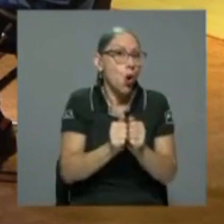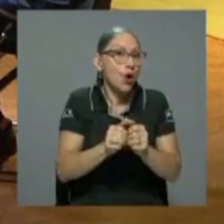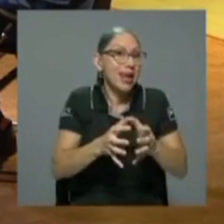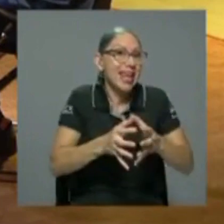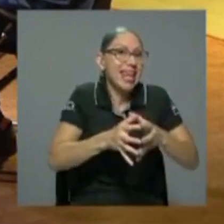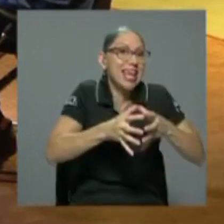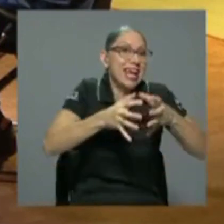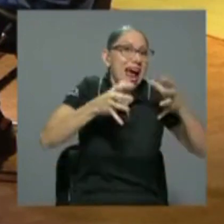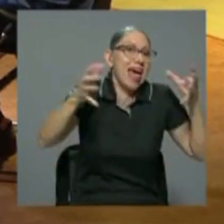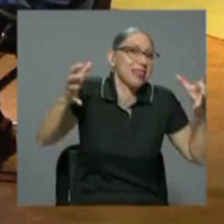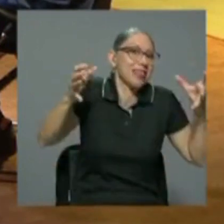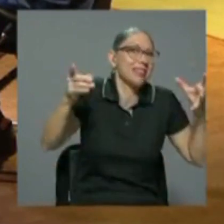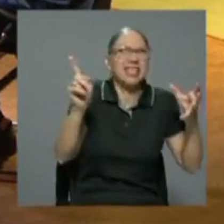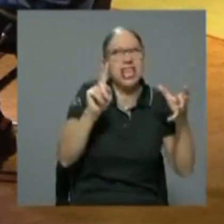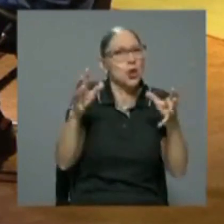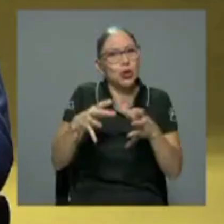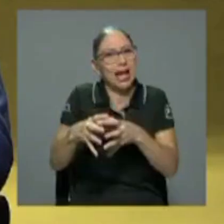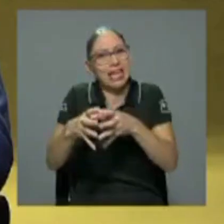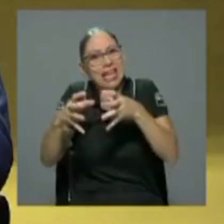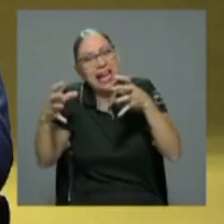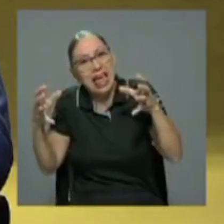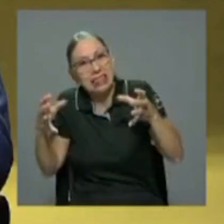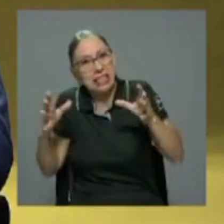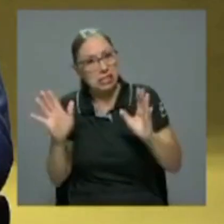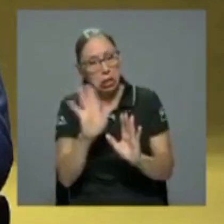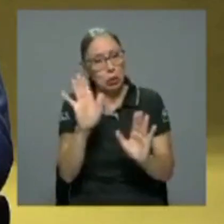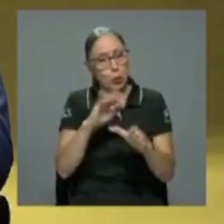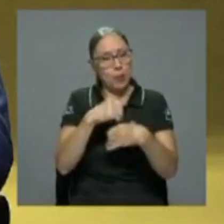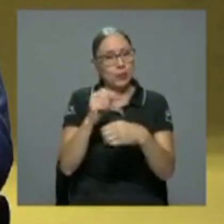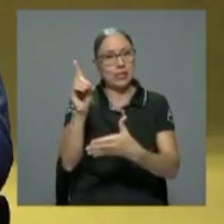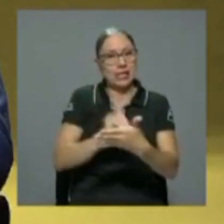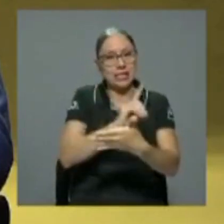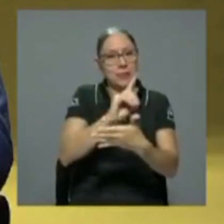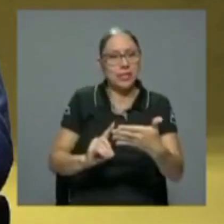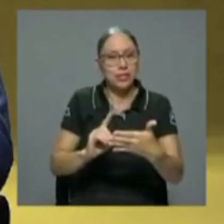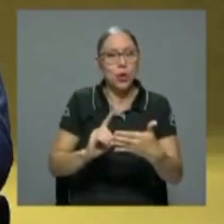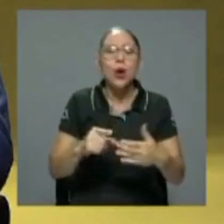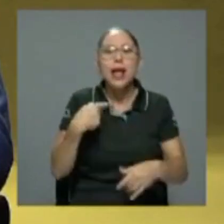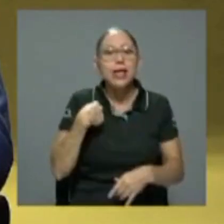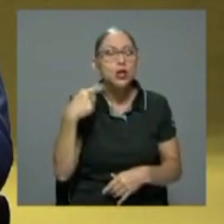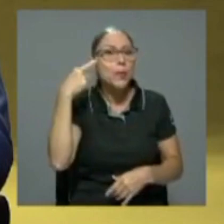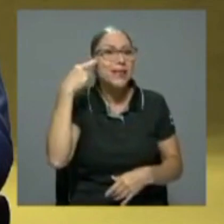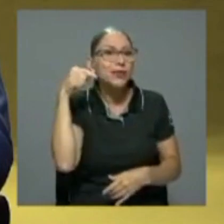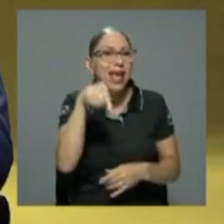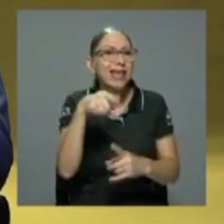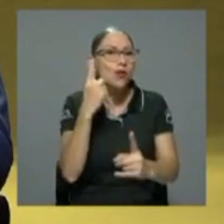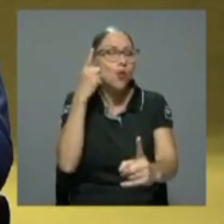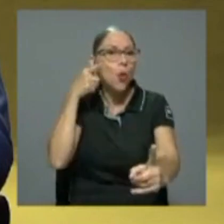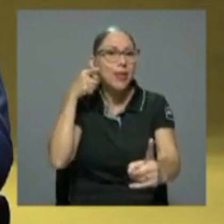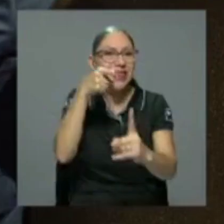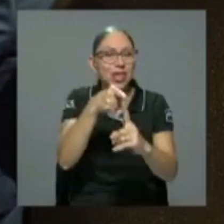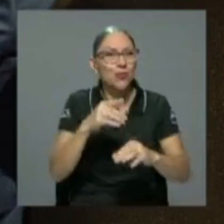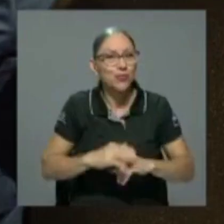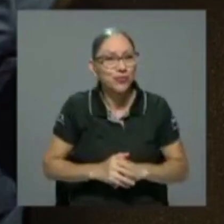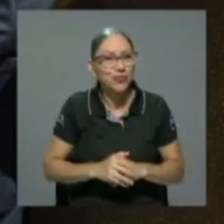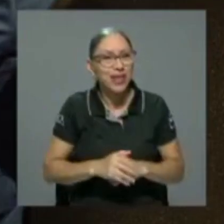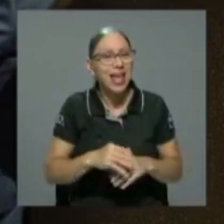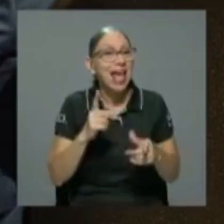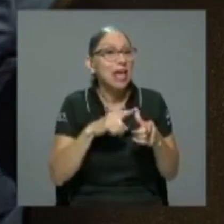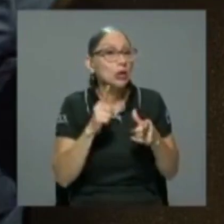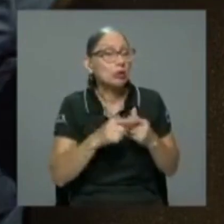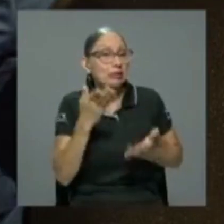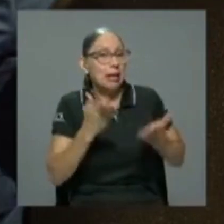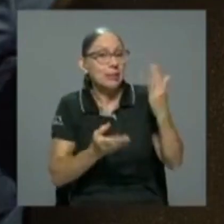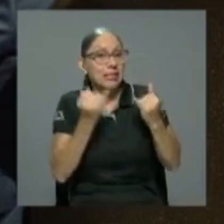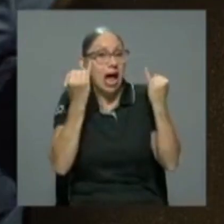a los no gigantes, y me parece que ahí hay un cometido y nos debe quedar un último